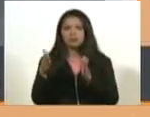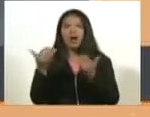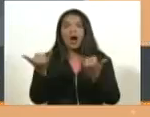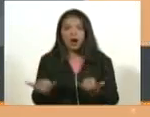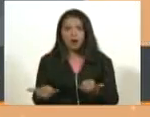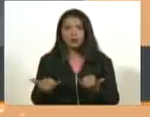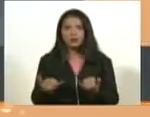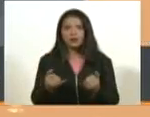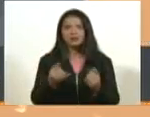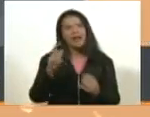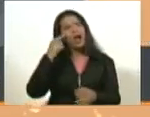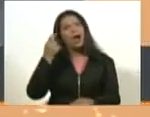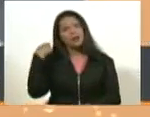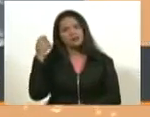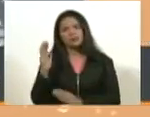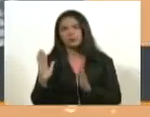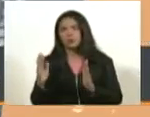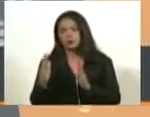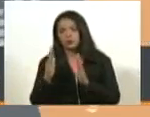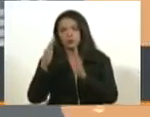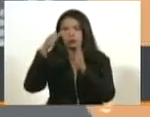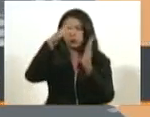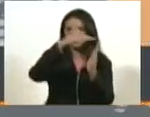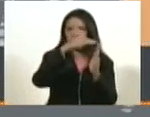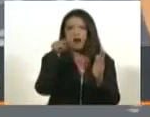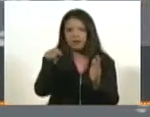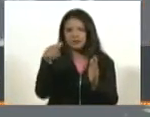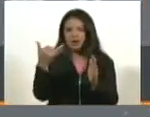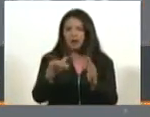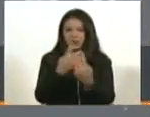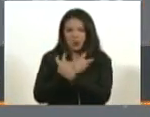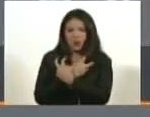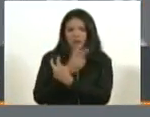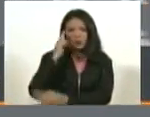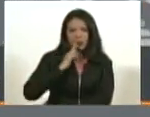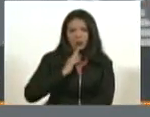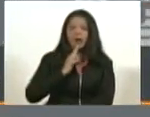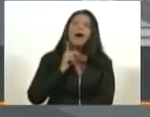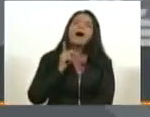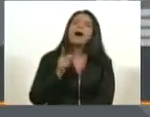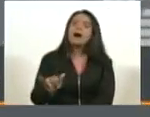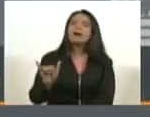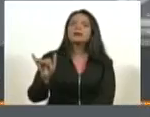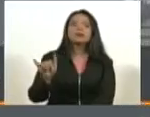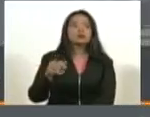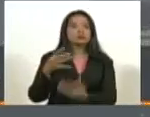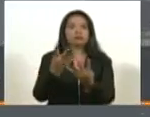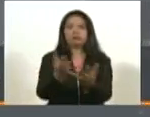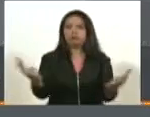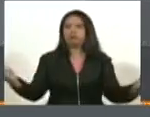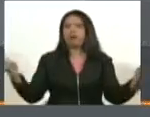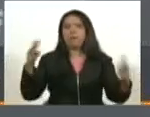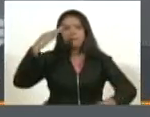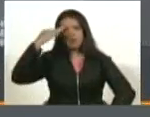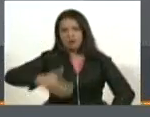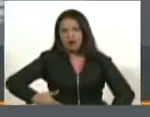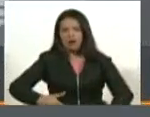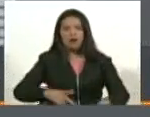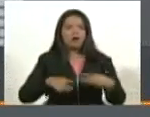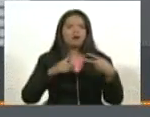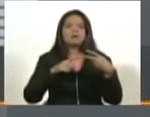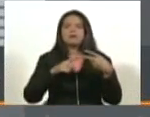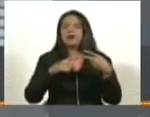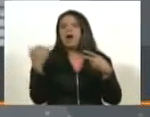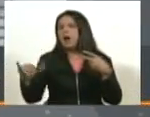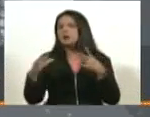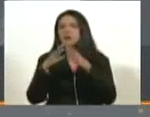sus restos. Estaba lo que comúnmente llaman el alto mando militar, estaban